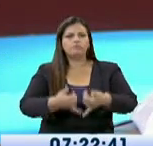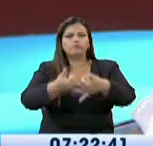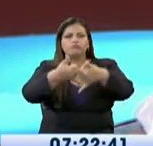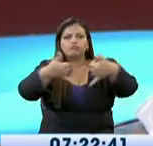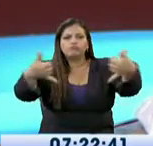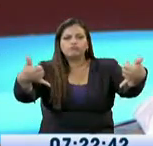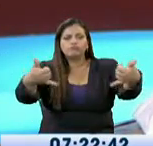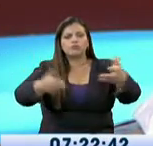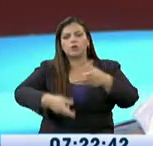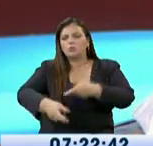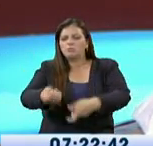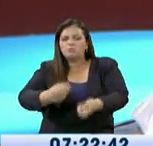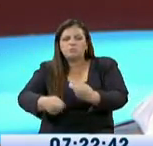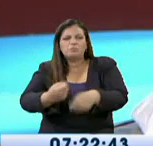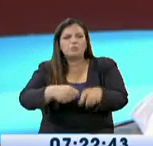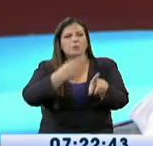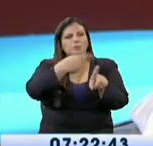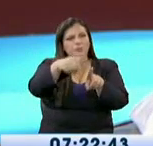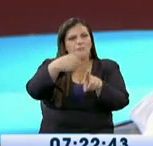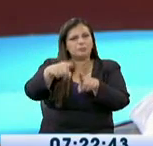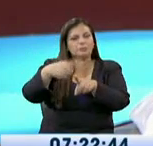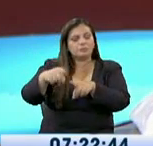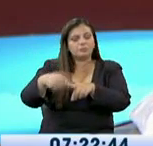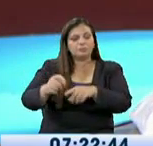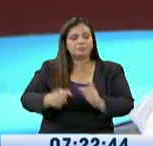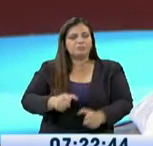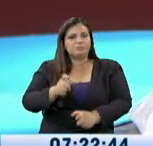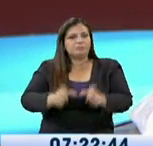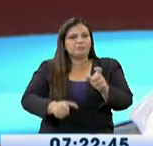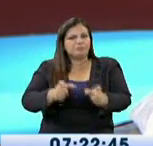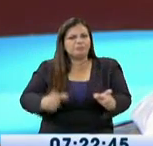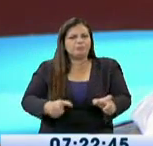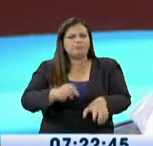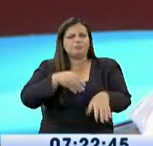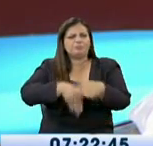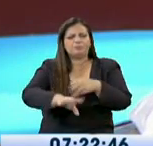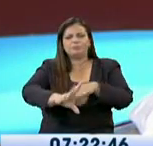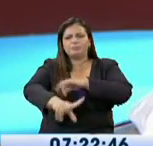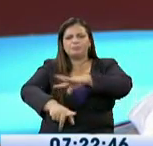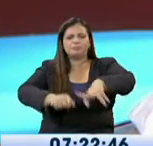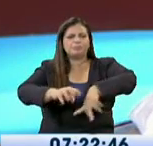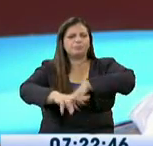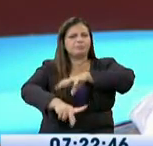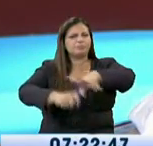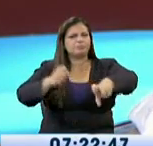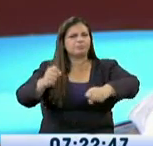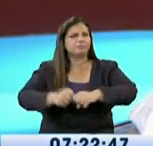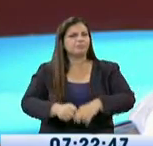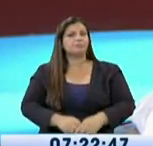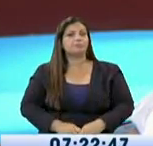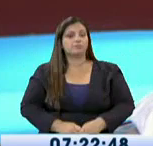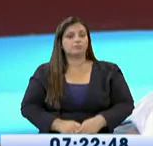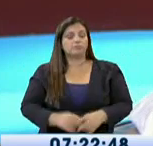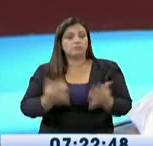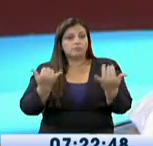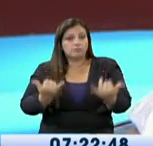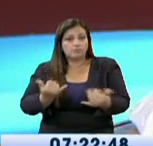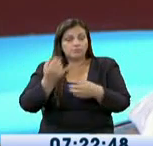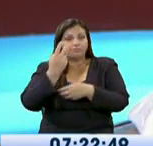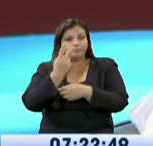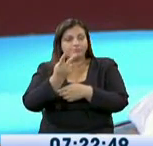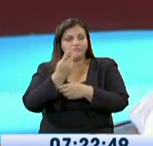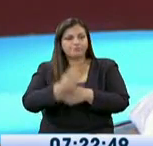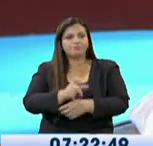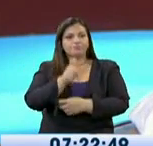siguiente reportaje, Ítalo Ruiz nos relata cómo dos delincuentes armados se llevaron miles de dólares de un negocio ubicado